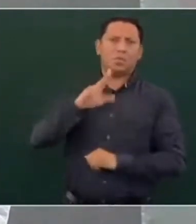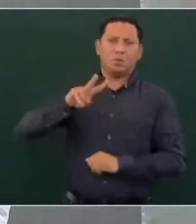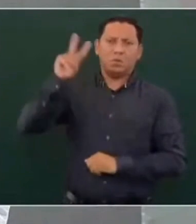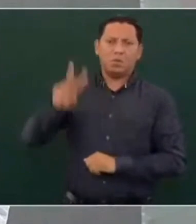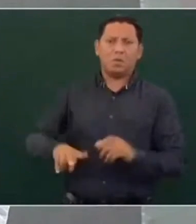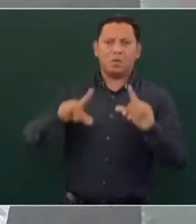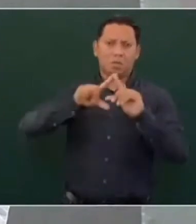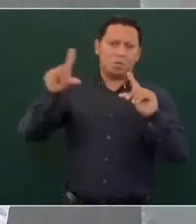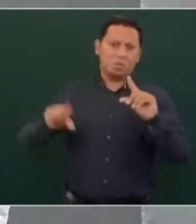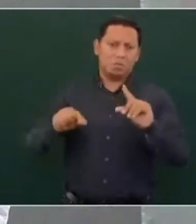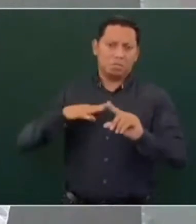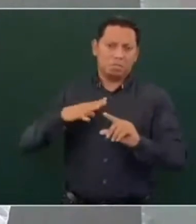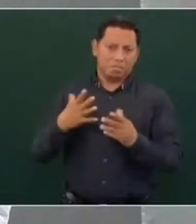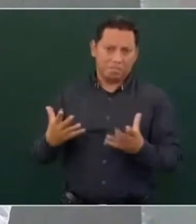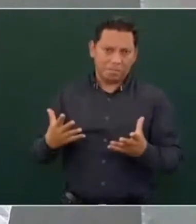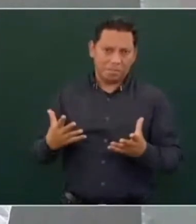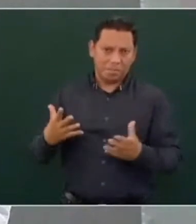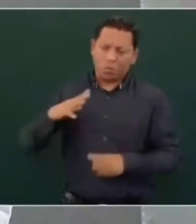de México.